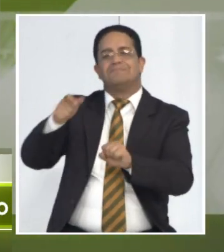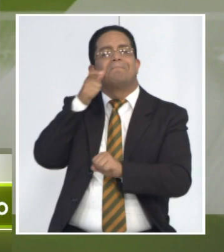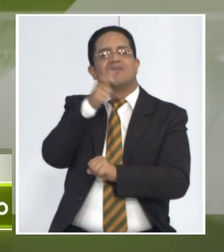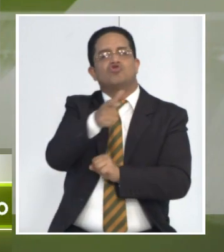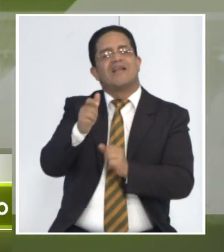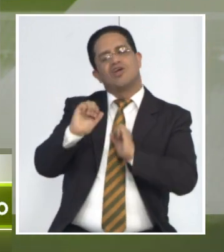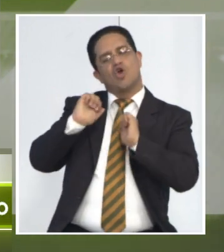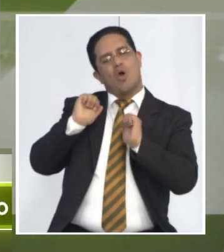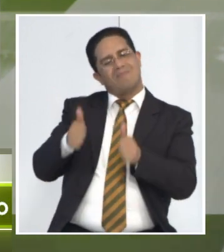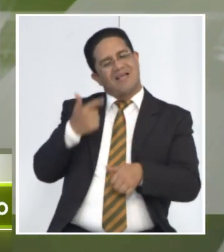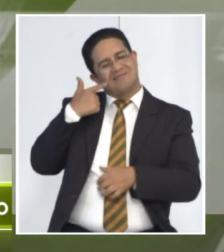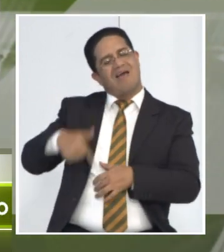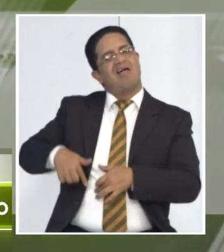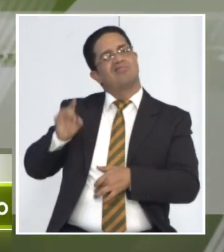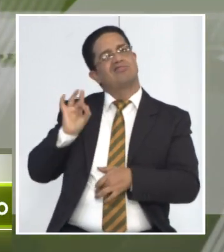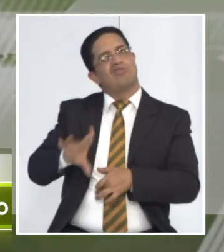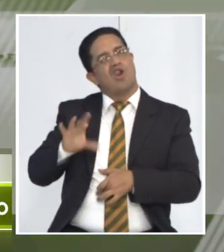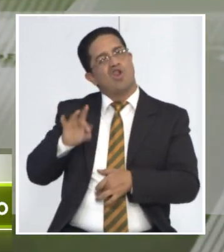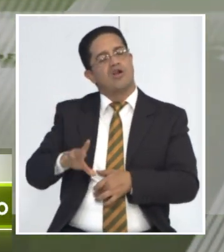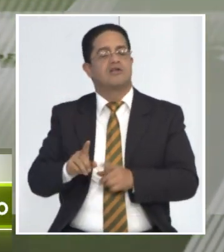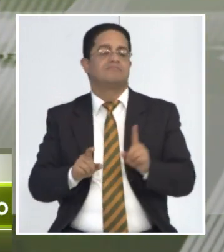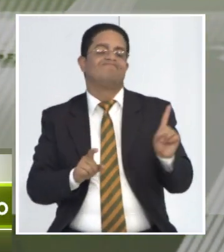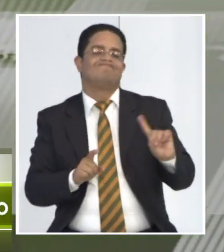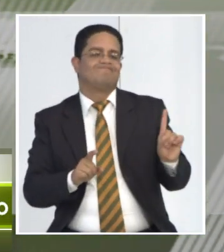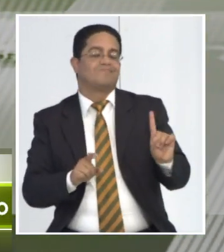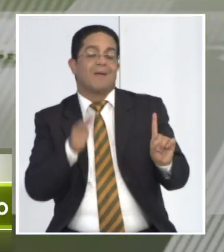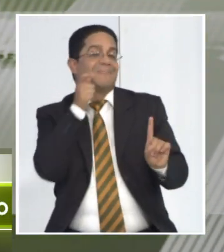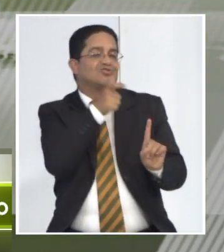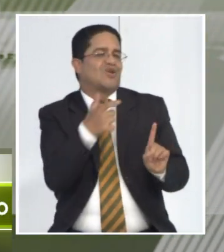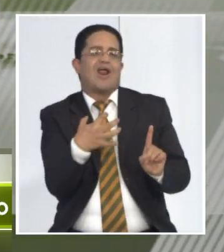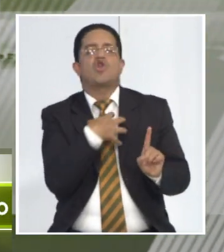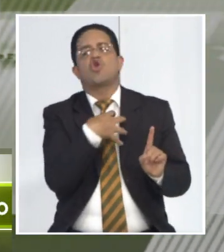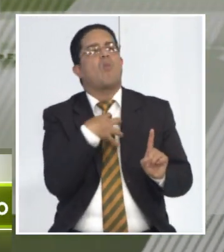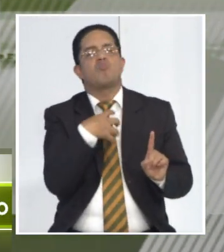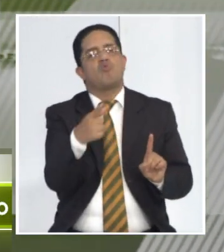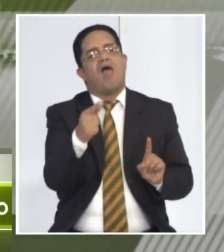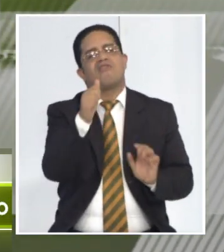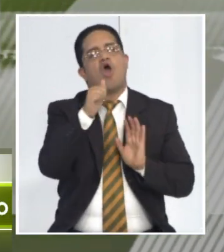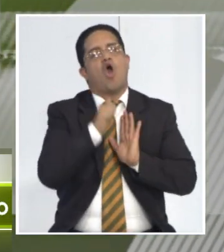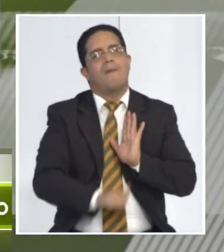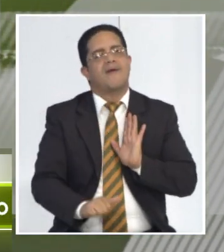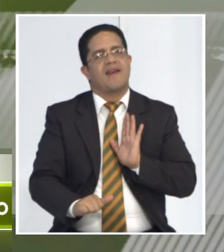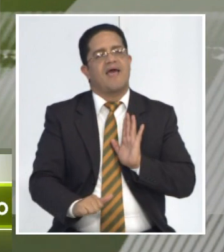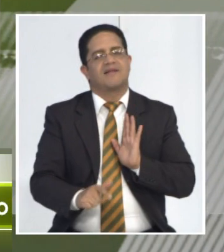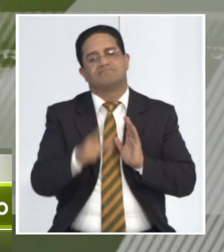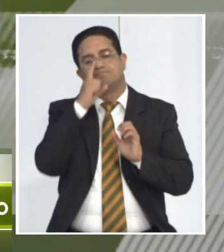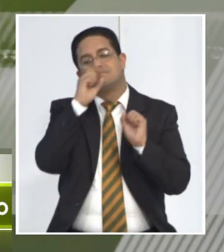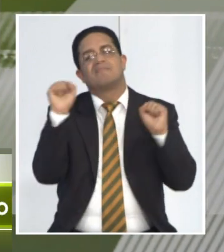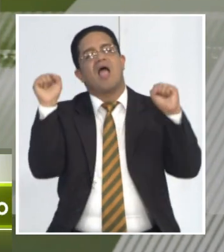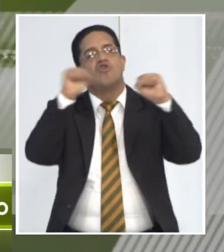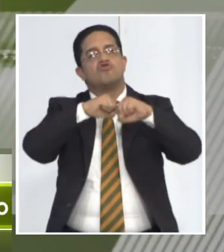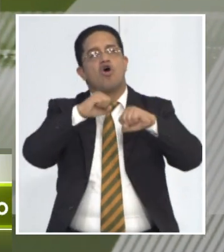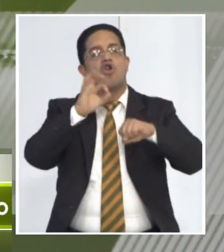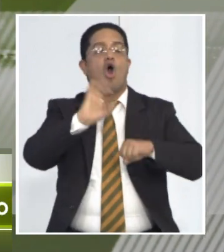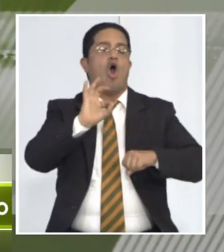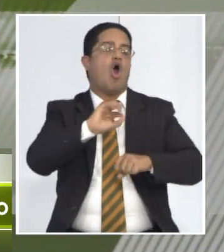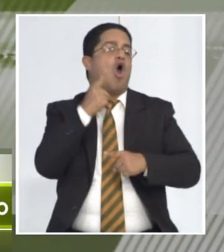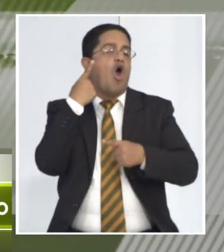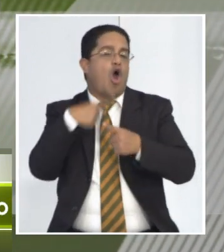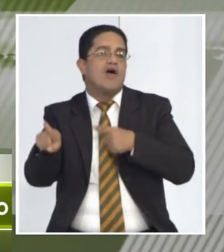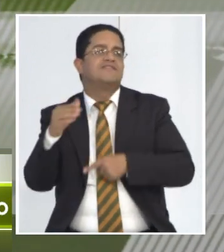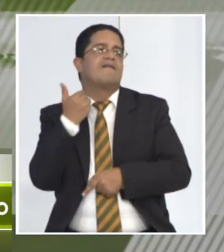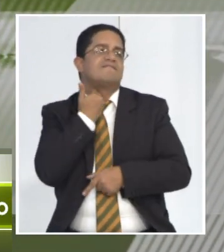comenzando a presentar esta litiasis. No, de hecho es para pacientes que no se pueden operar. Okay. O sea, pacientes muy mayores o pacientes que tienen patologías muy